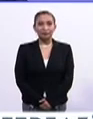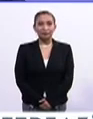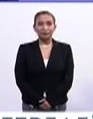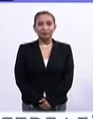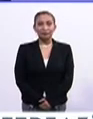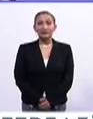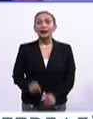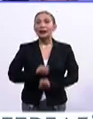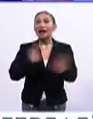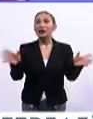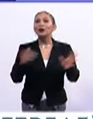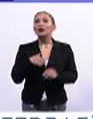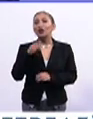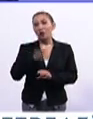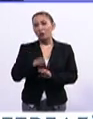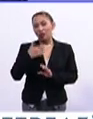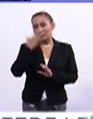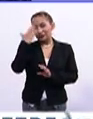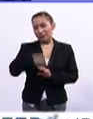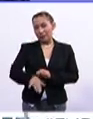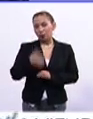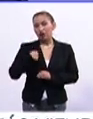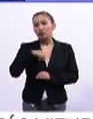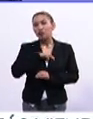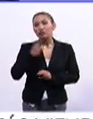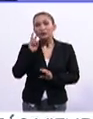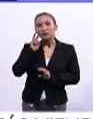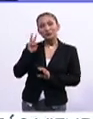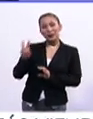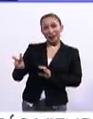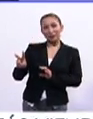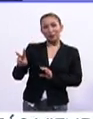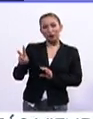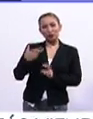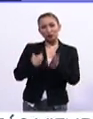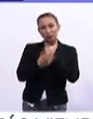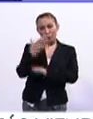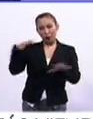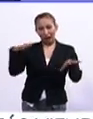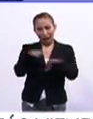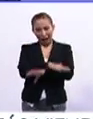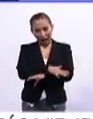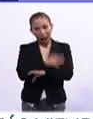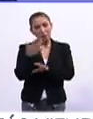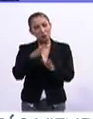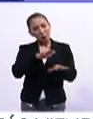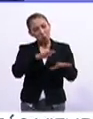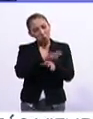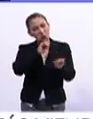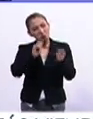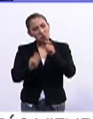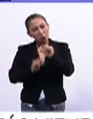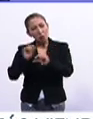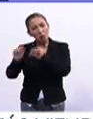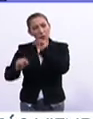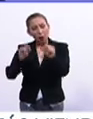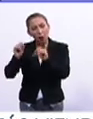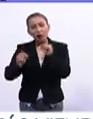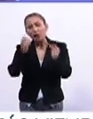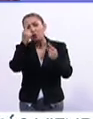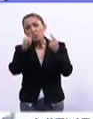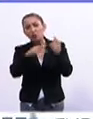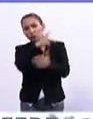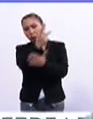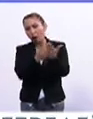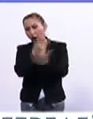Así es, Ana Cristina, y bueno, pues como lo sabemos, estamos ante un nuevo cambio sistemático en muchas de las